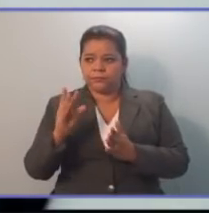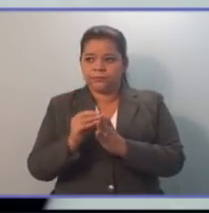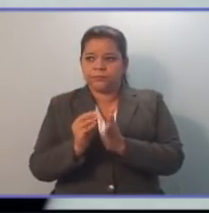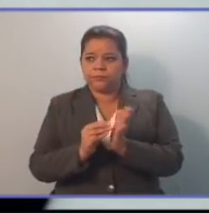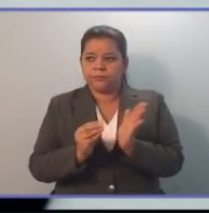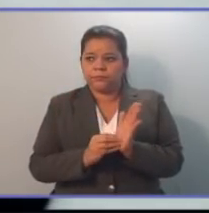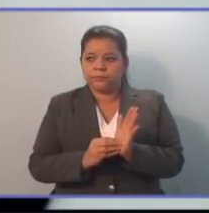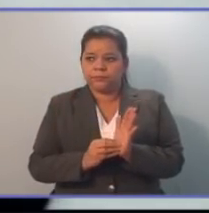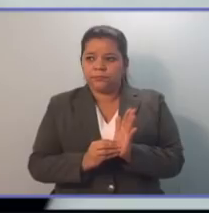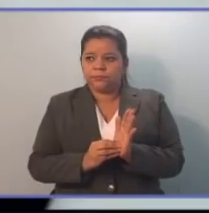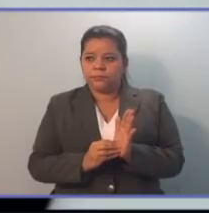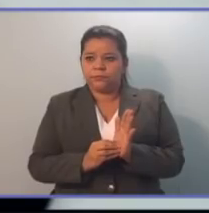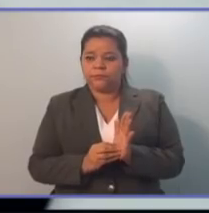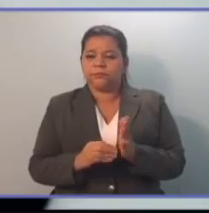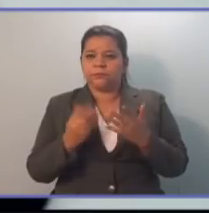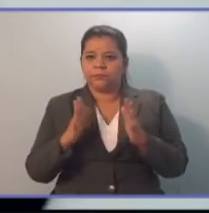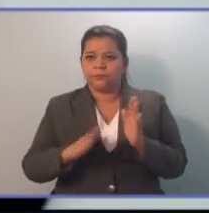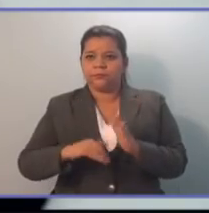en